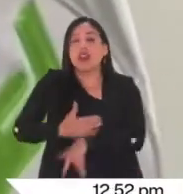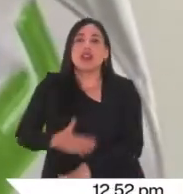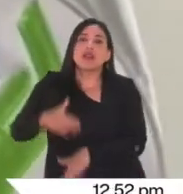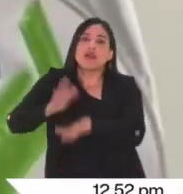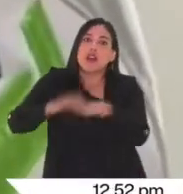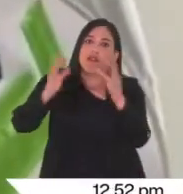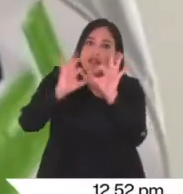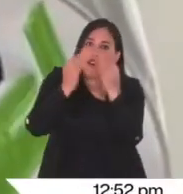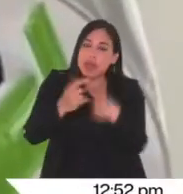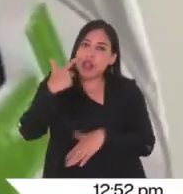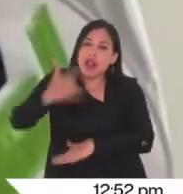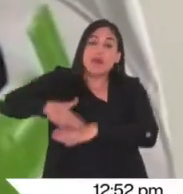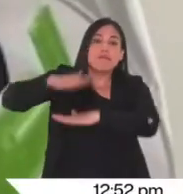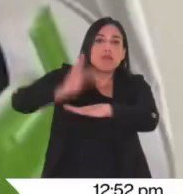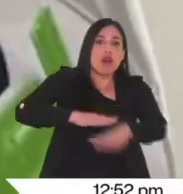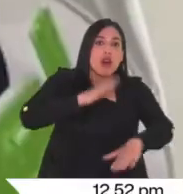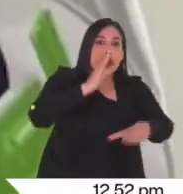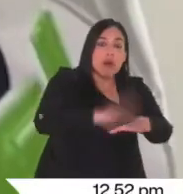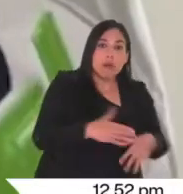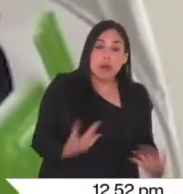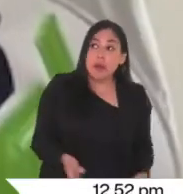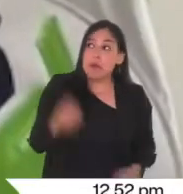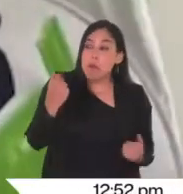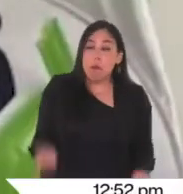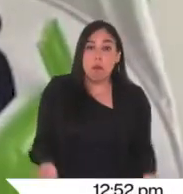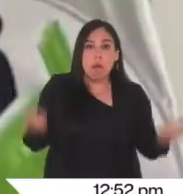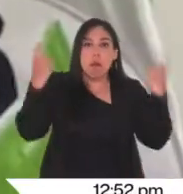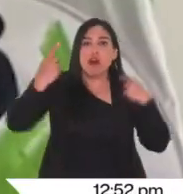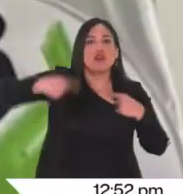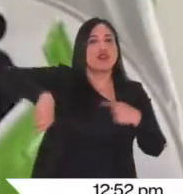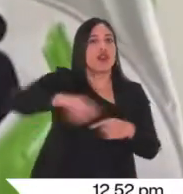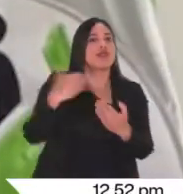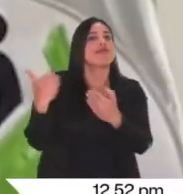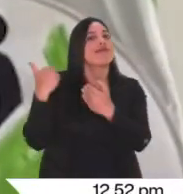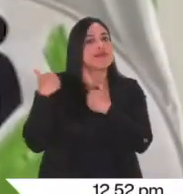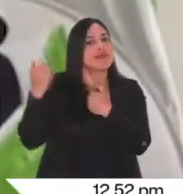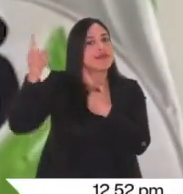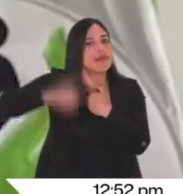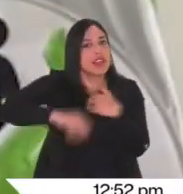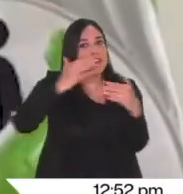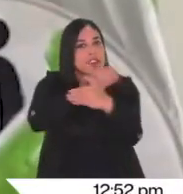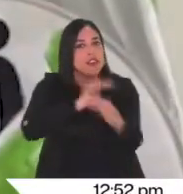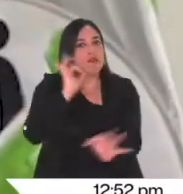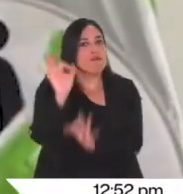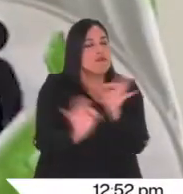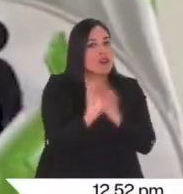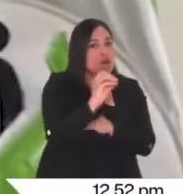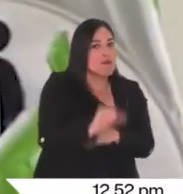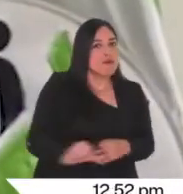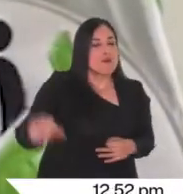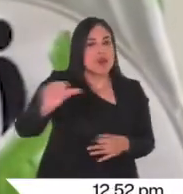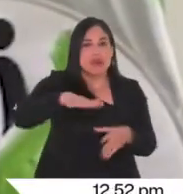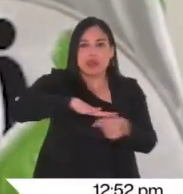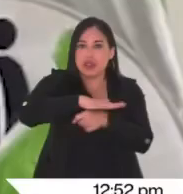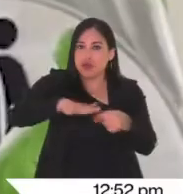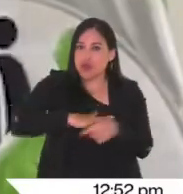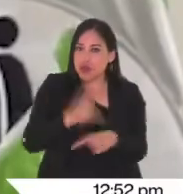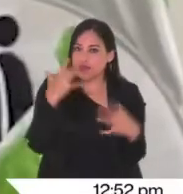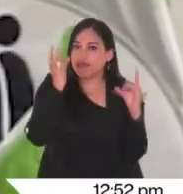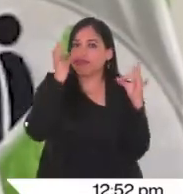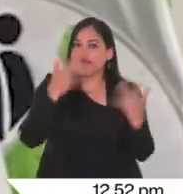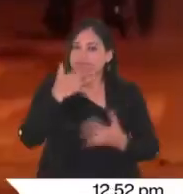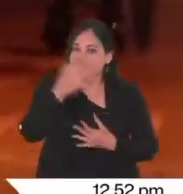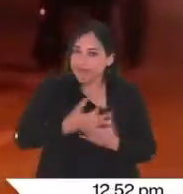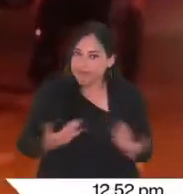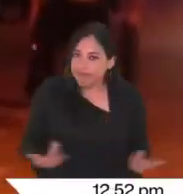las familias. Recordemos que todos somos corresponsables en el cuidado de nuestros niños y niñas. La situación está grave en este